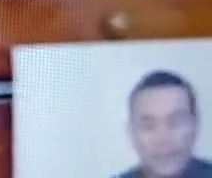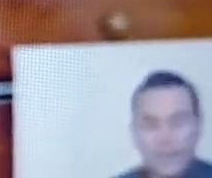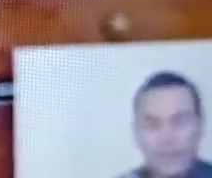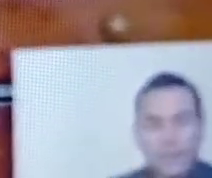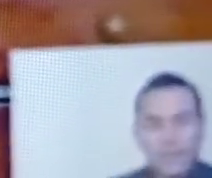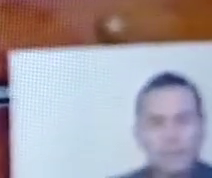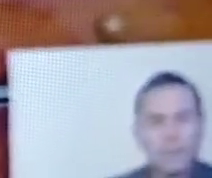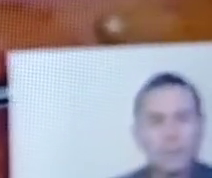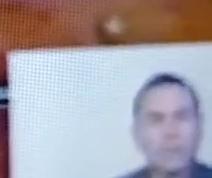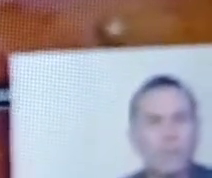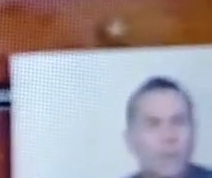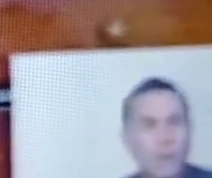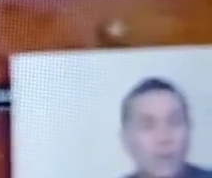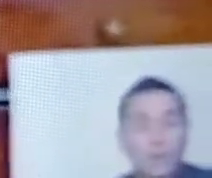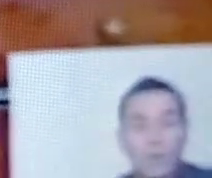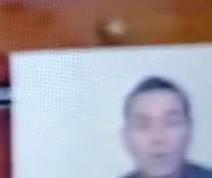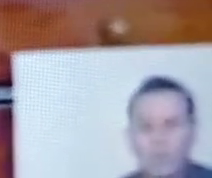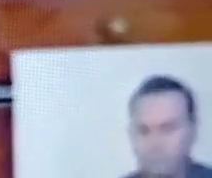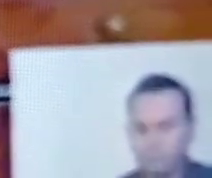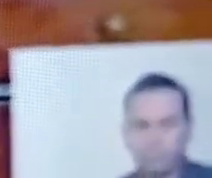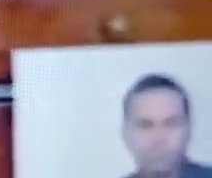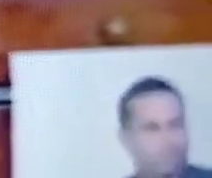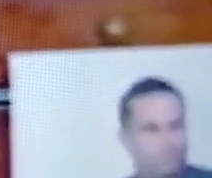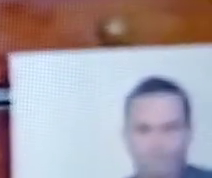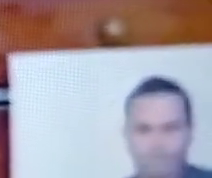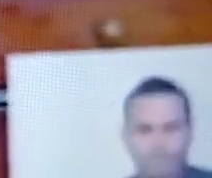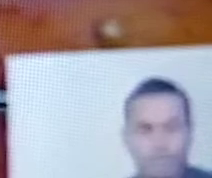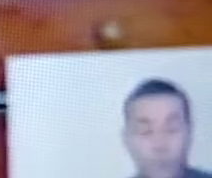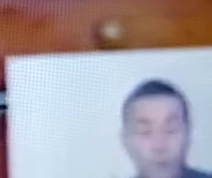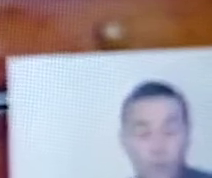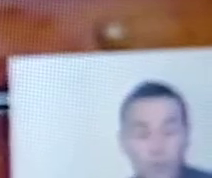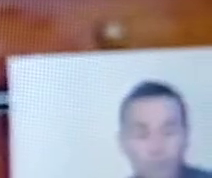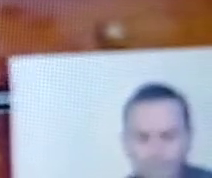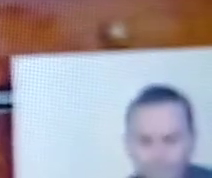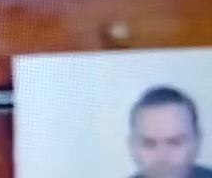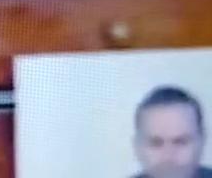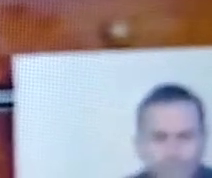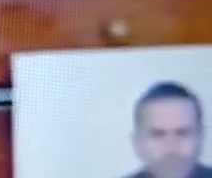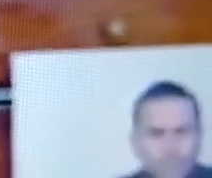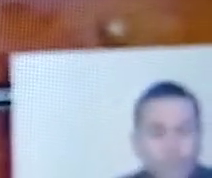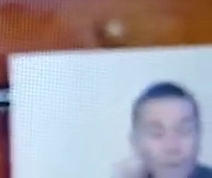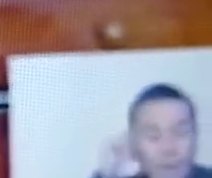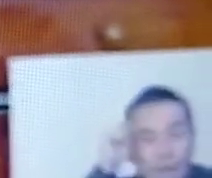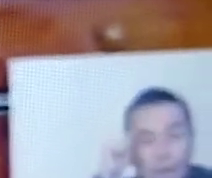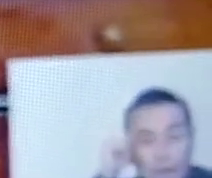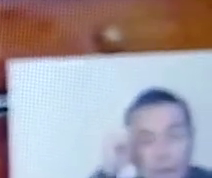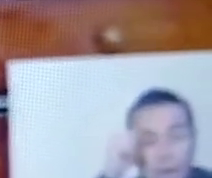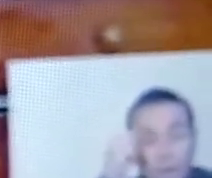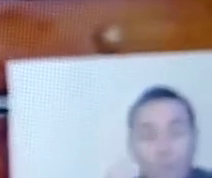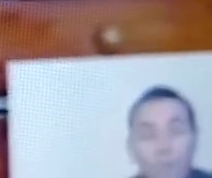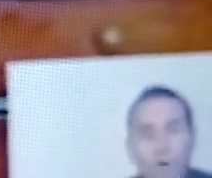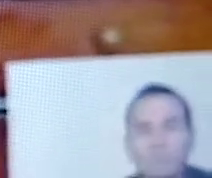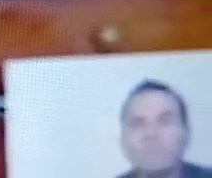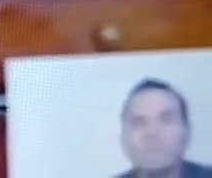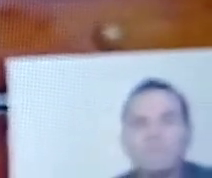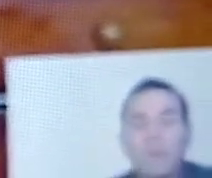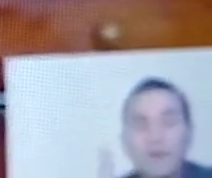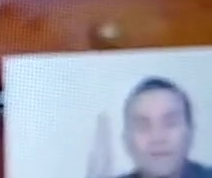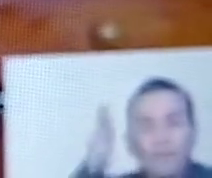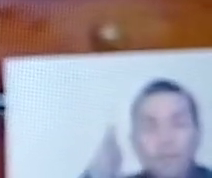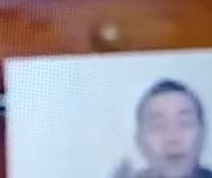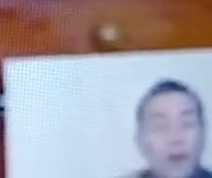una refundación del multilateralismo hacia un nuevo modelo en donde nos unamos como naciones para analizar y decidir el camino que tomaremos, estoy